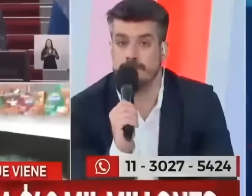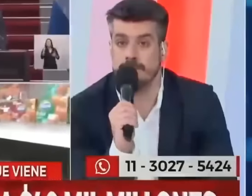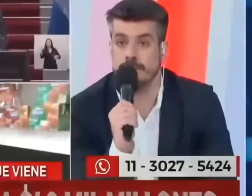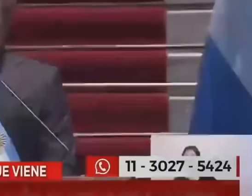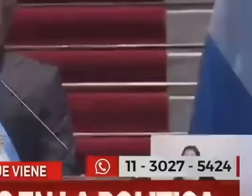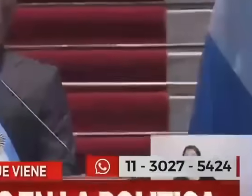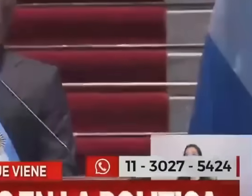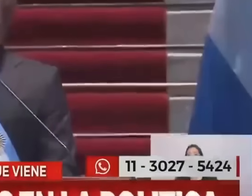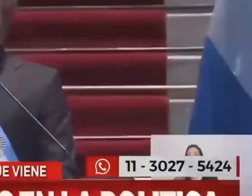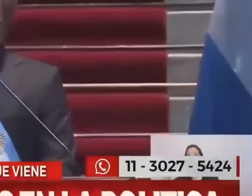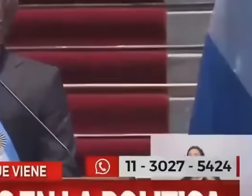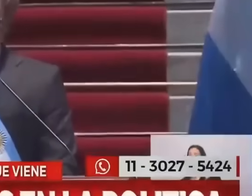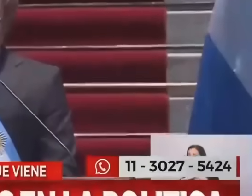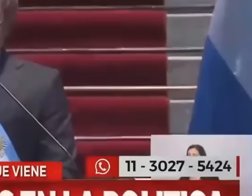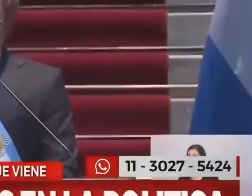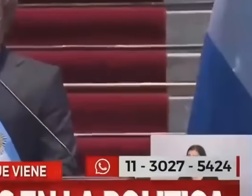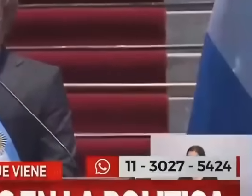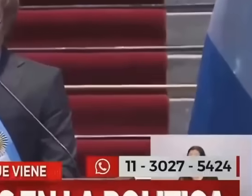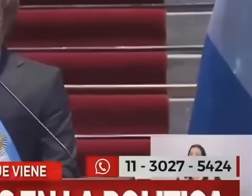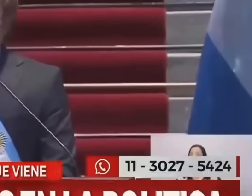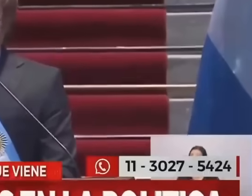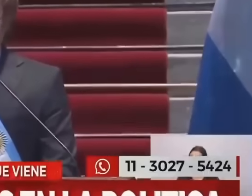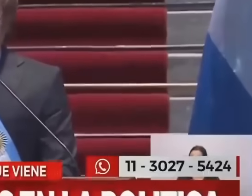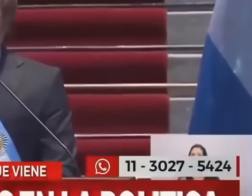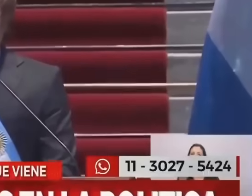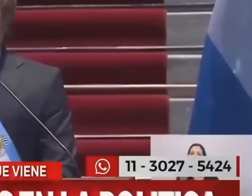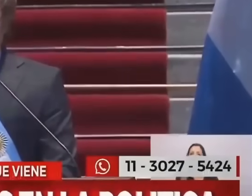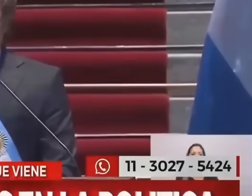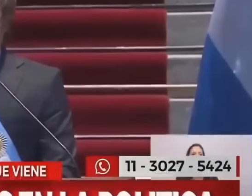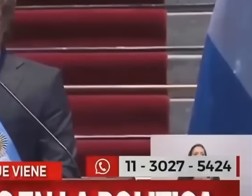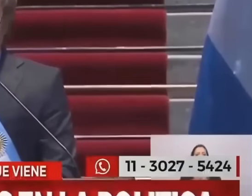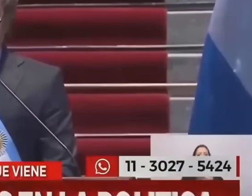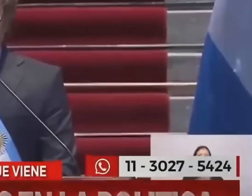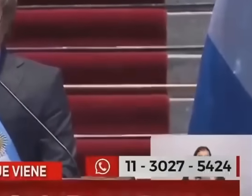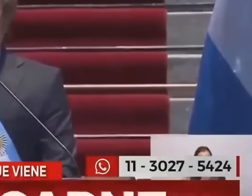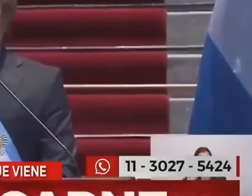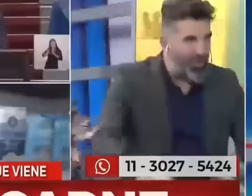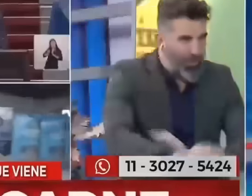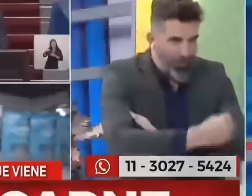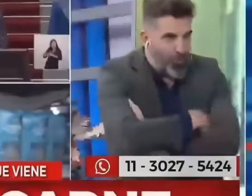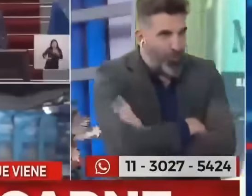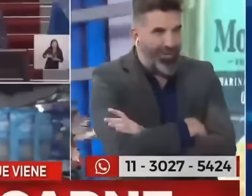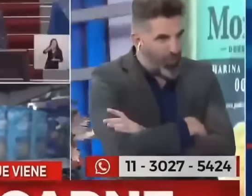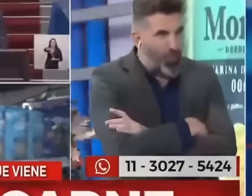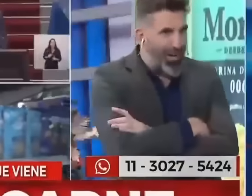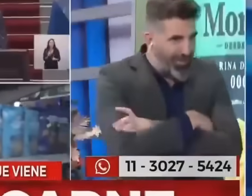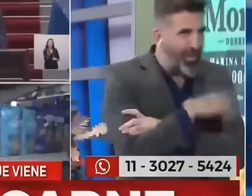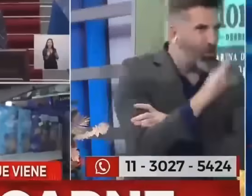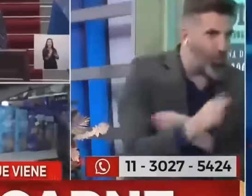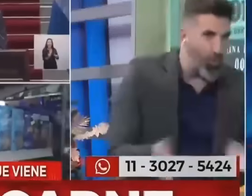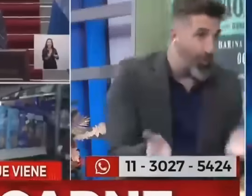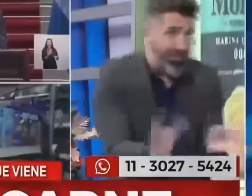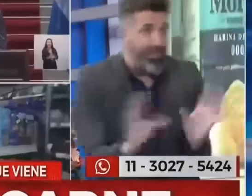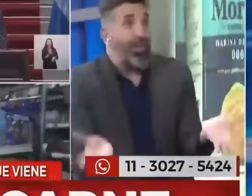imagínate que es un inútil para que el fondo monetario vos Cuántos funcionarios conocé en tu vida que hasy echado el fondo no sé yo el único amigo mío funcionario que tuve en la